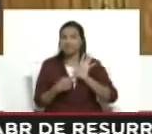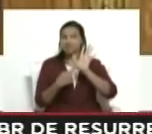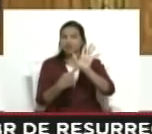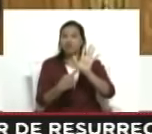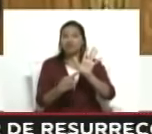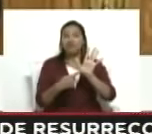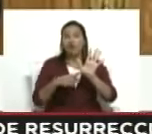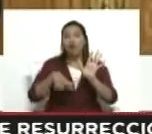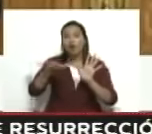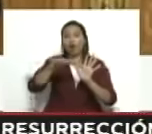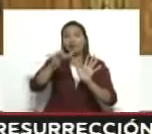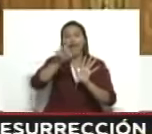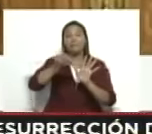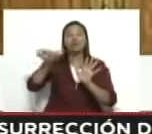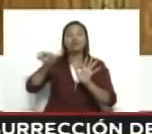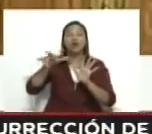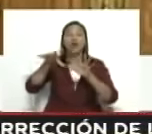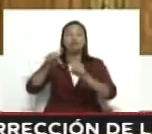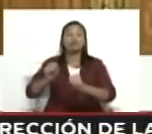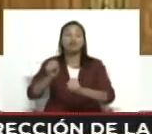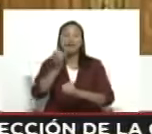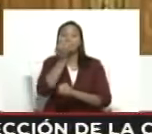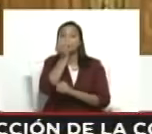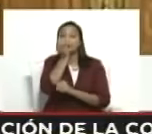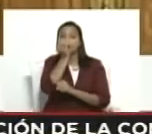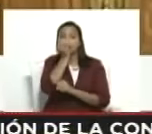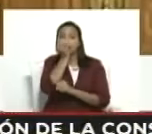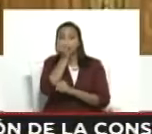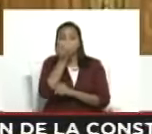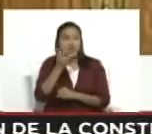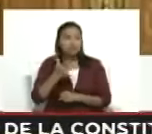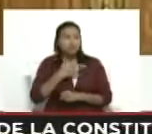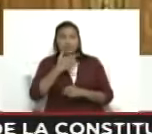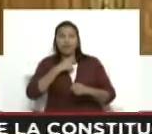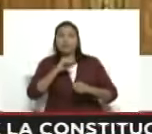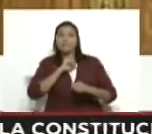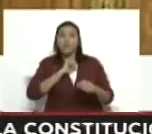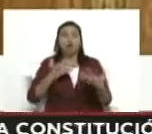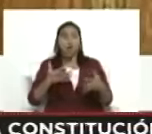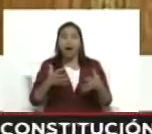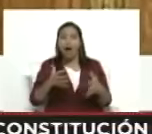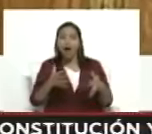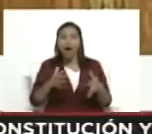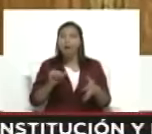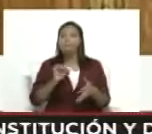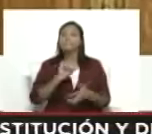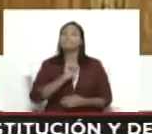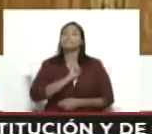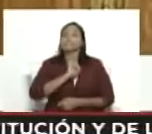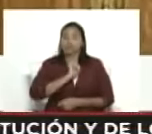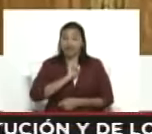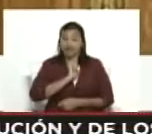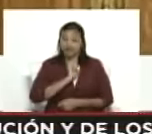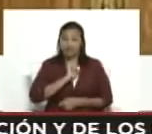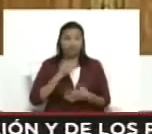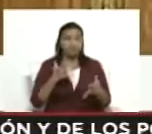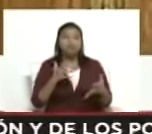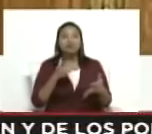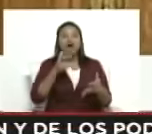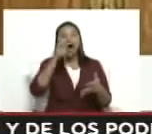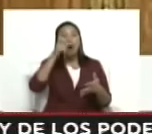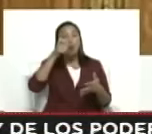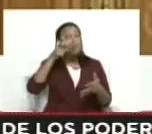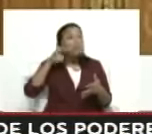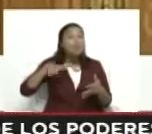Miraflores. Sintieron el verdadero terror. No es otra cosa que el miedo que le tienen a un pueblo organizado